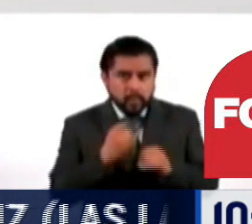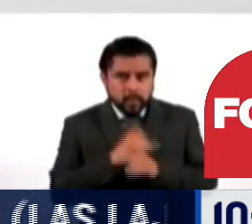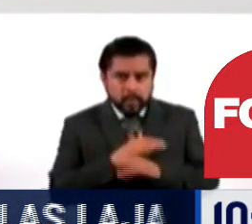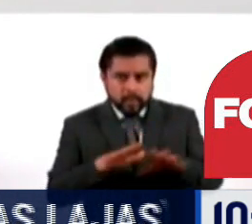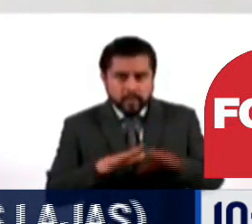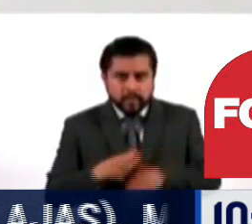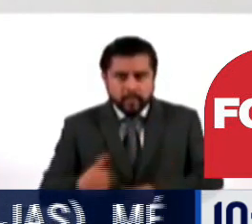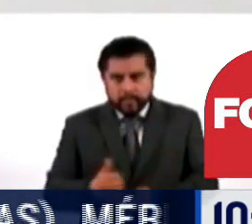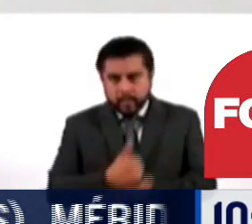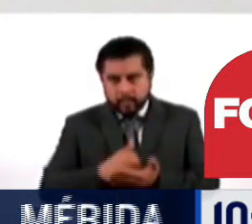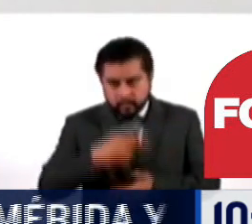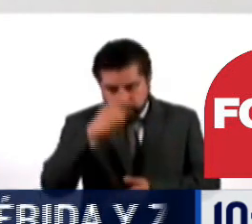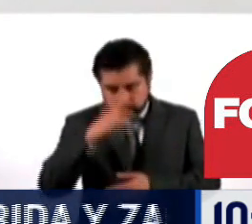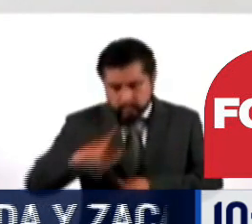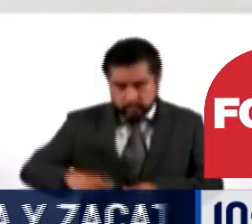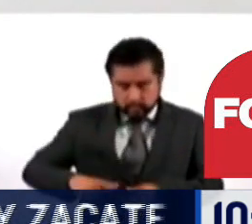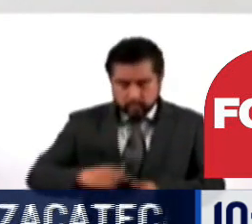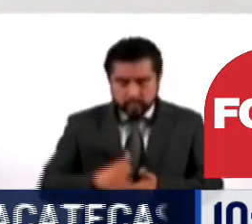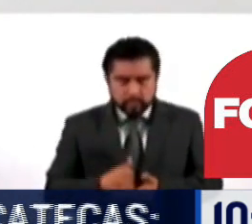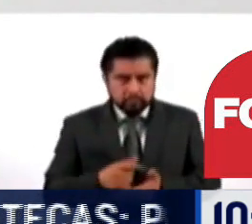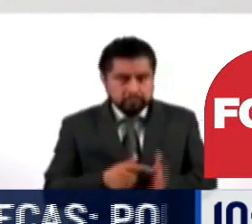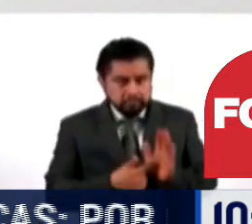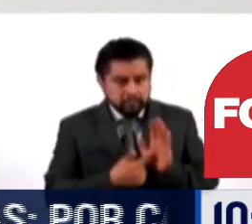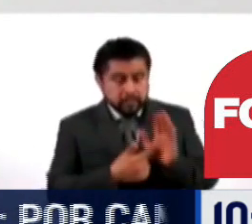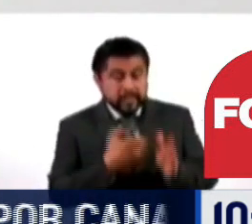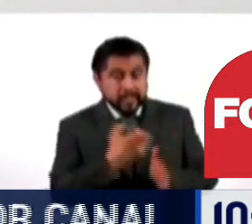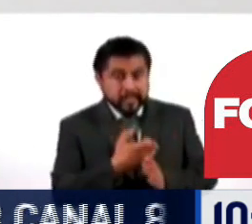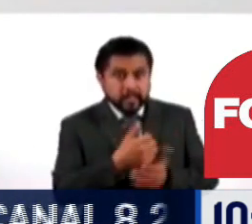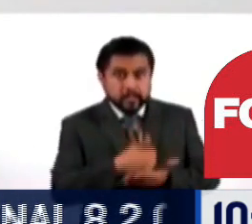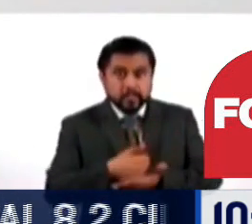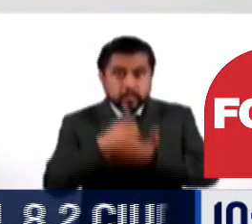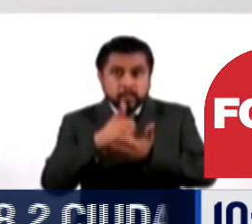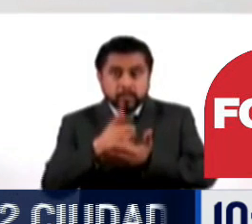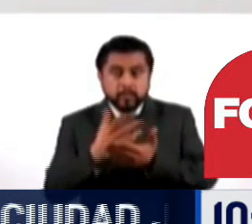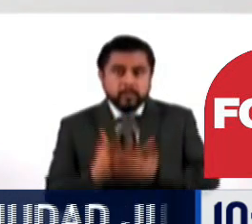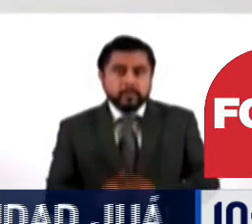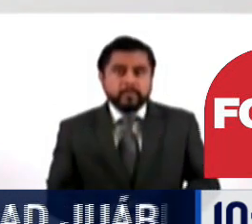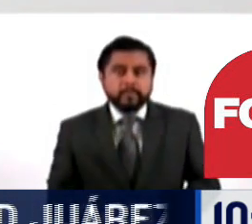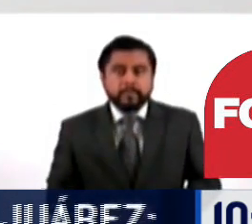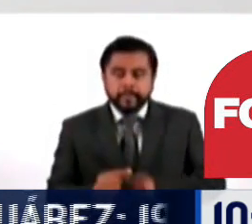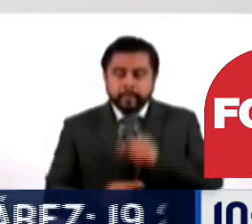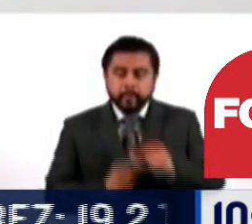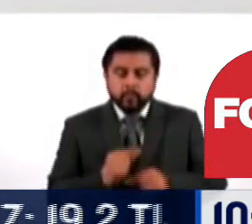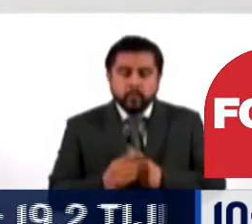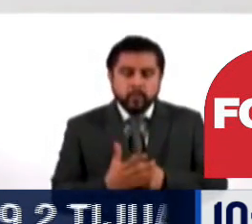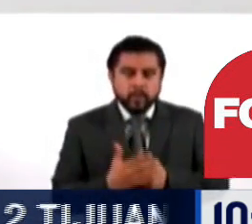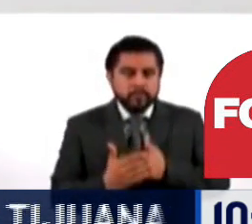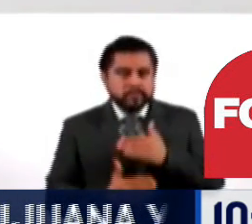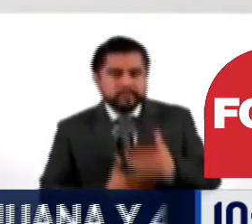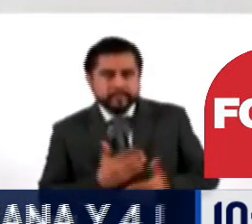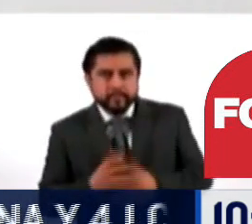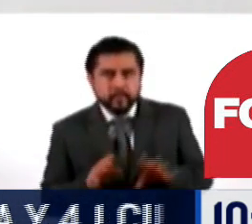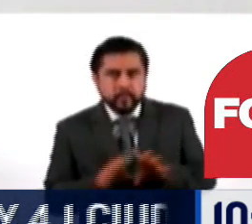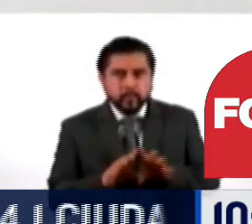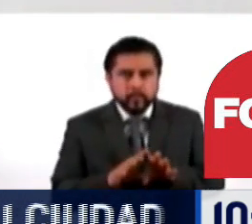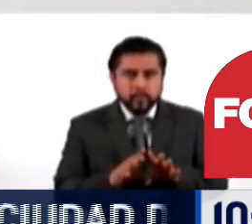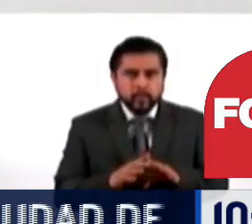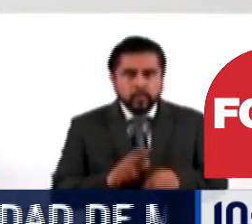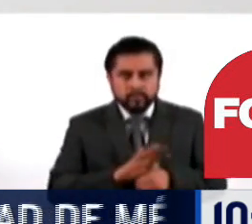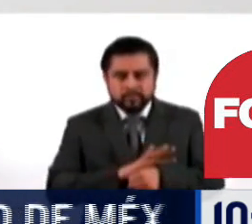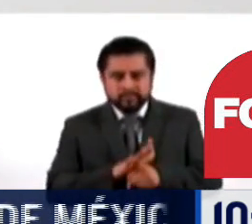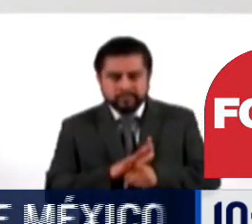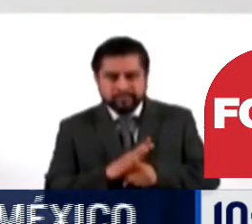a disposición de las personas, pues nos permiten ir avanzando en el control, en la mitigación de la